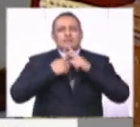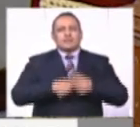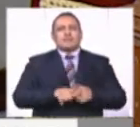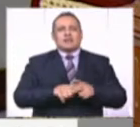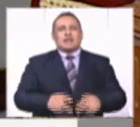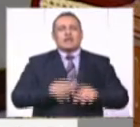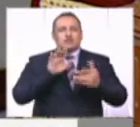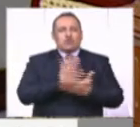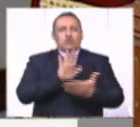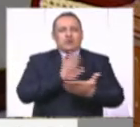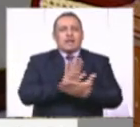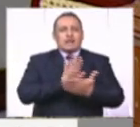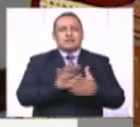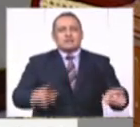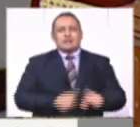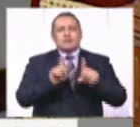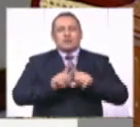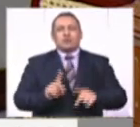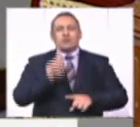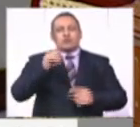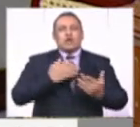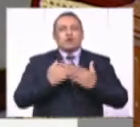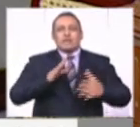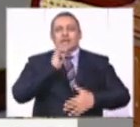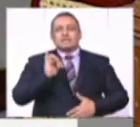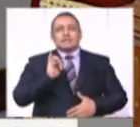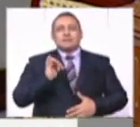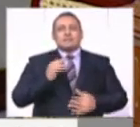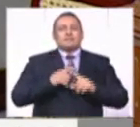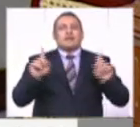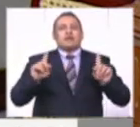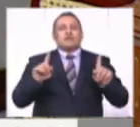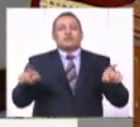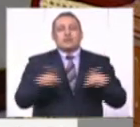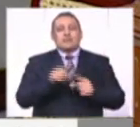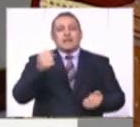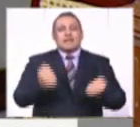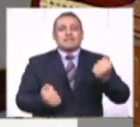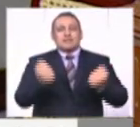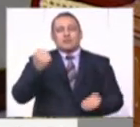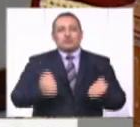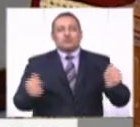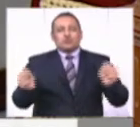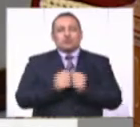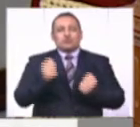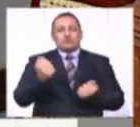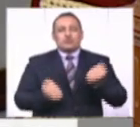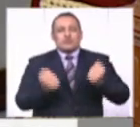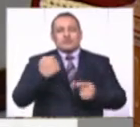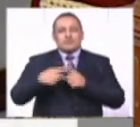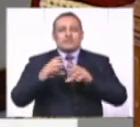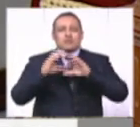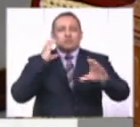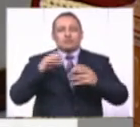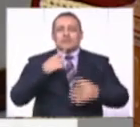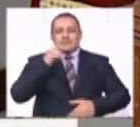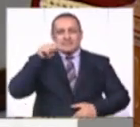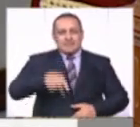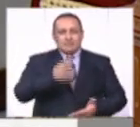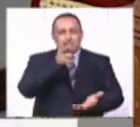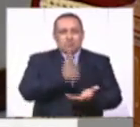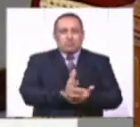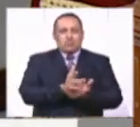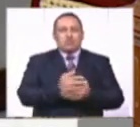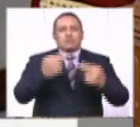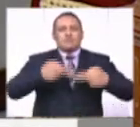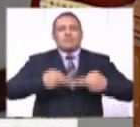a tocar clacson no sé una cosa así pero el transportista con su transporte debería estar parado en los